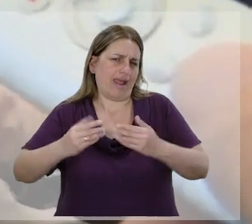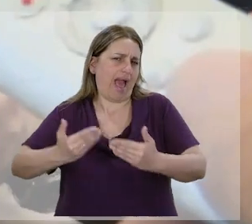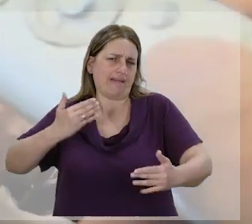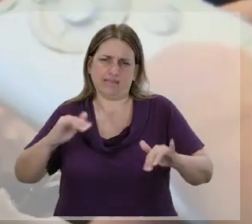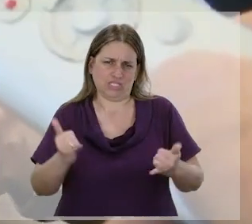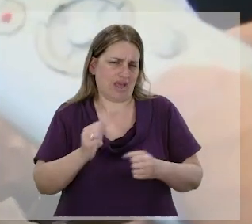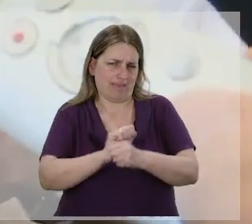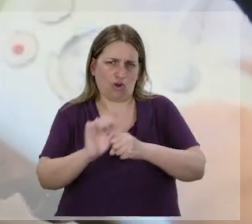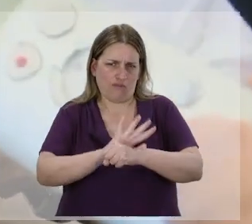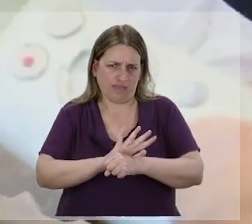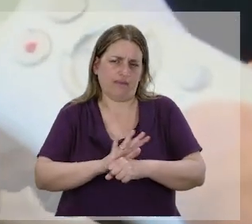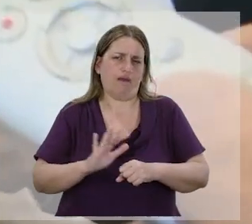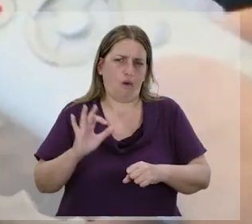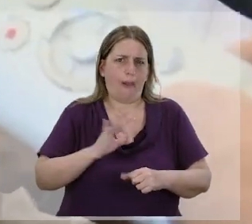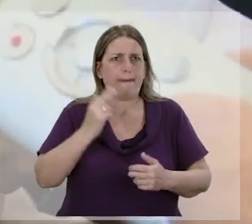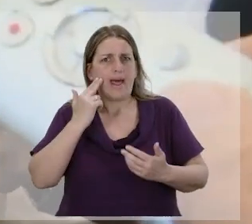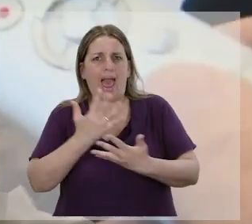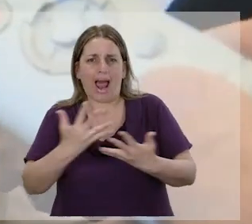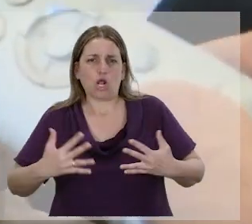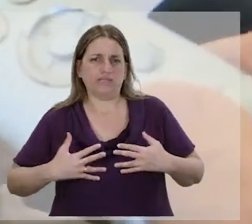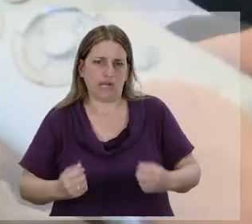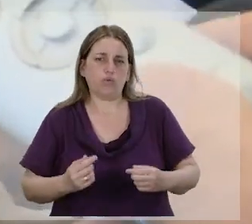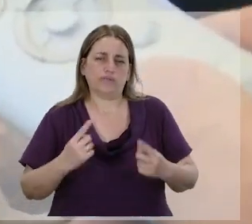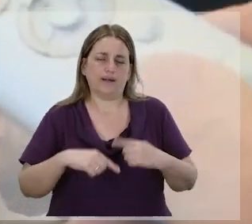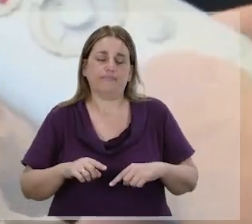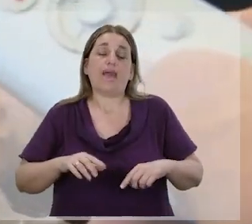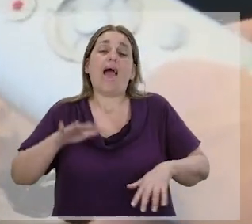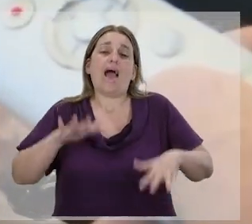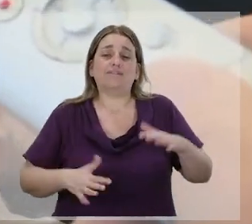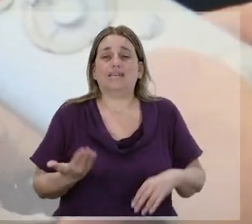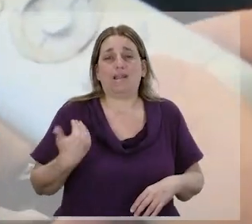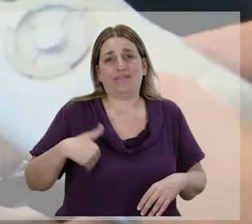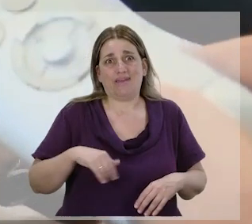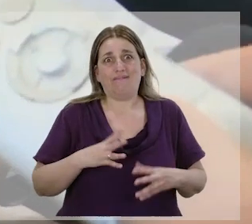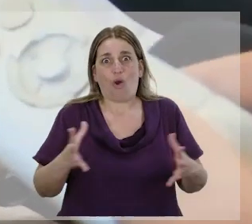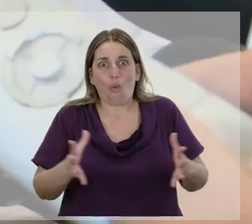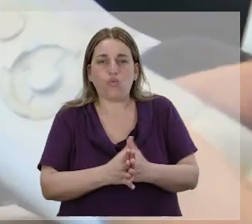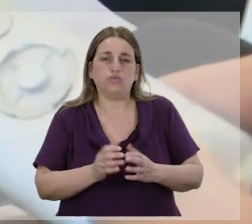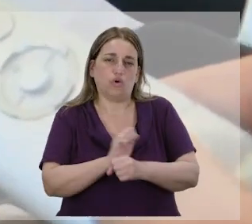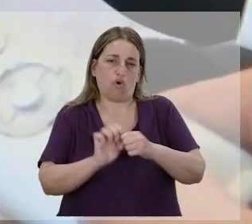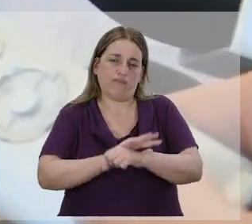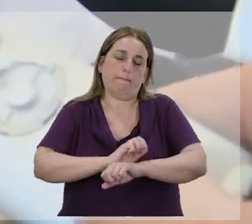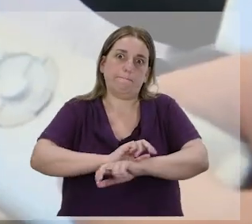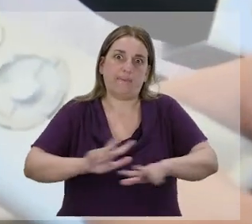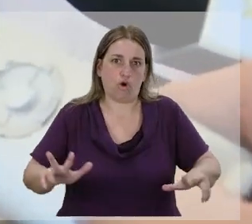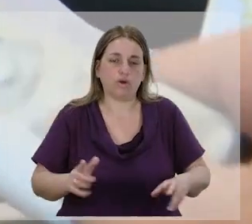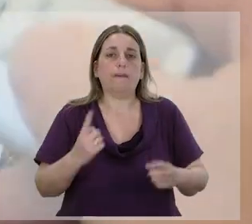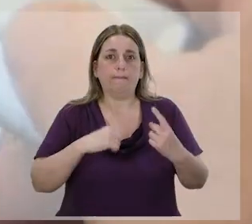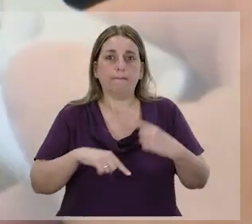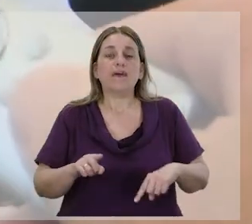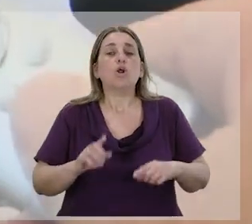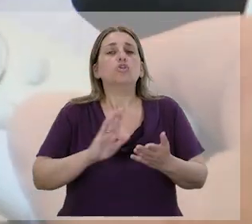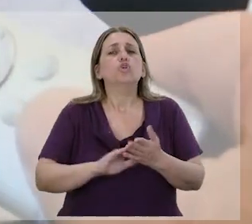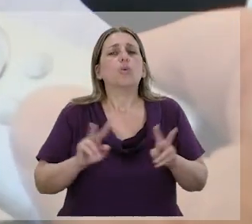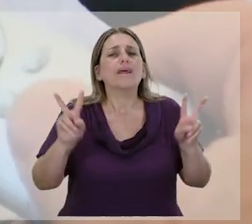alguna enfermedad anterior o algún padecimiento anterior que a veces lamentablemente colabora con la